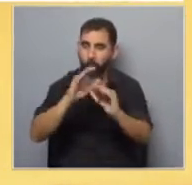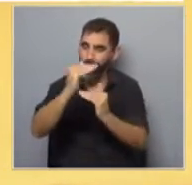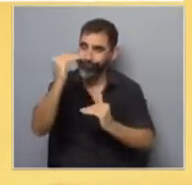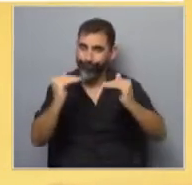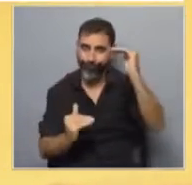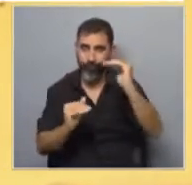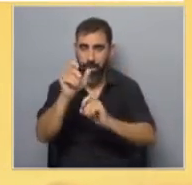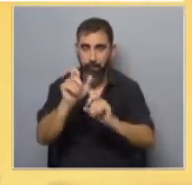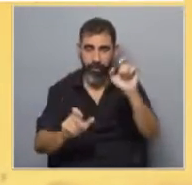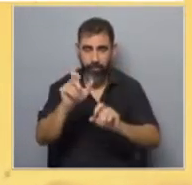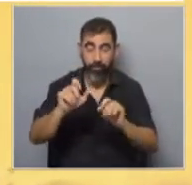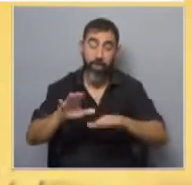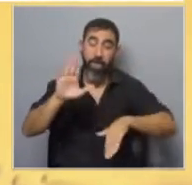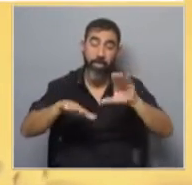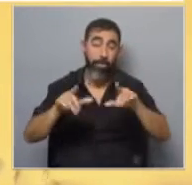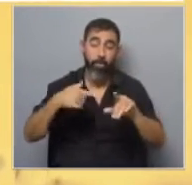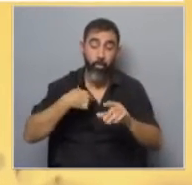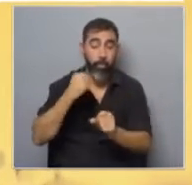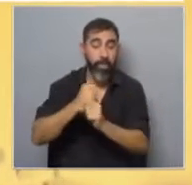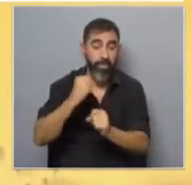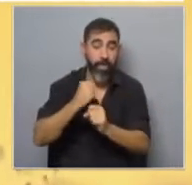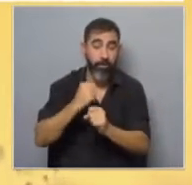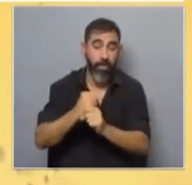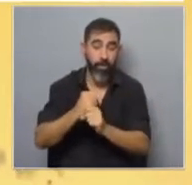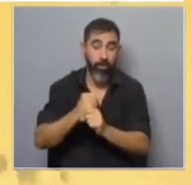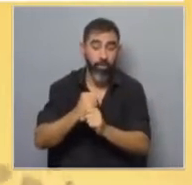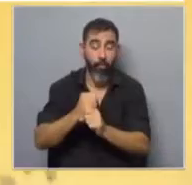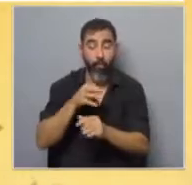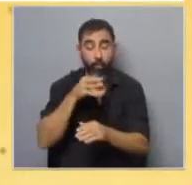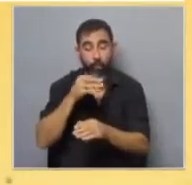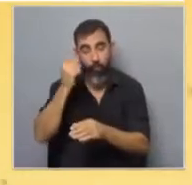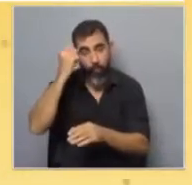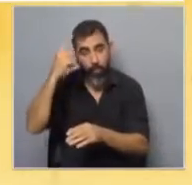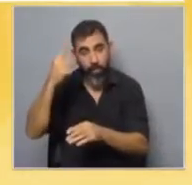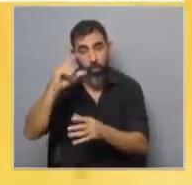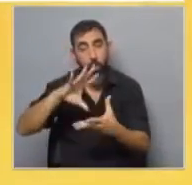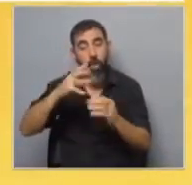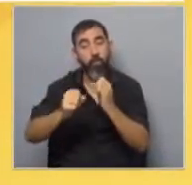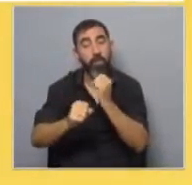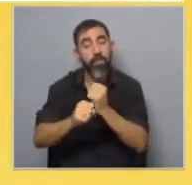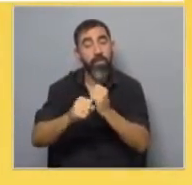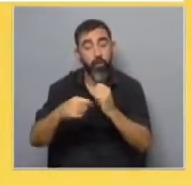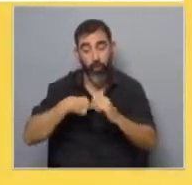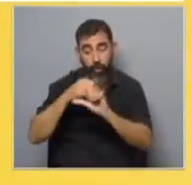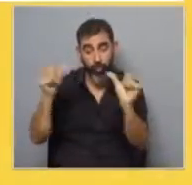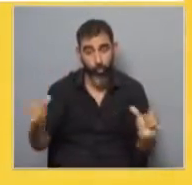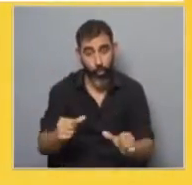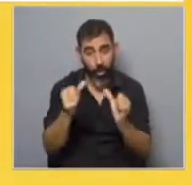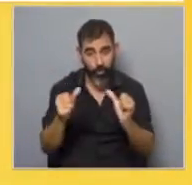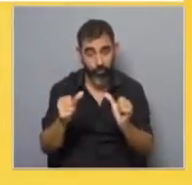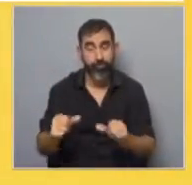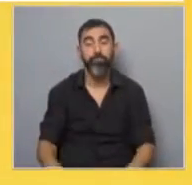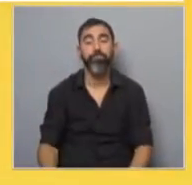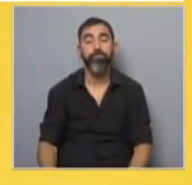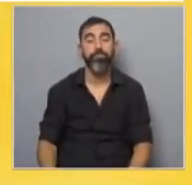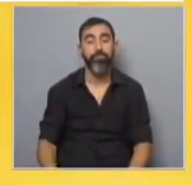de la población, según sus capacidades, según su formación, según el tipo de tareas que se podían